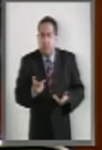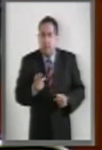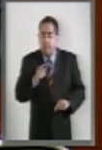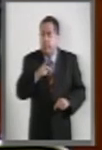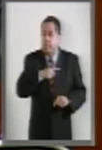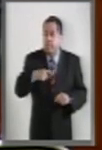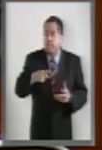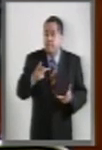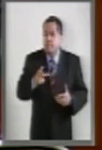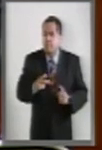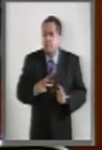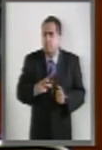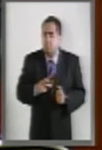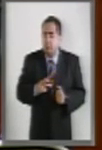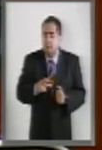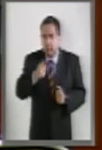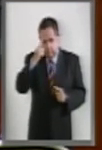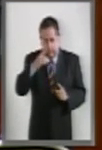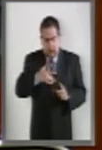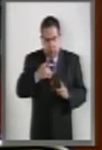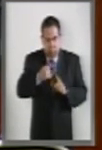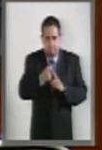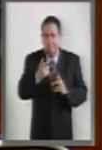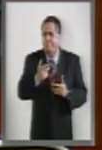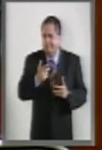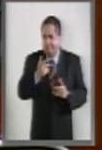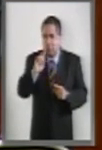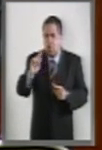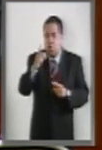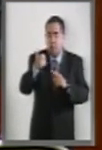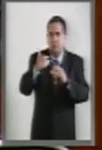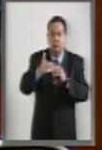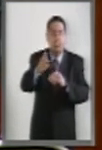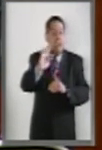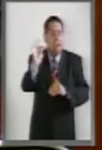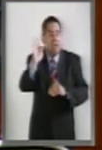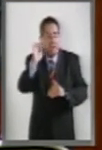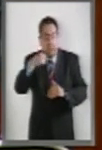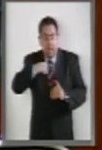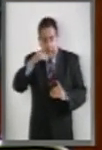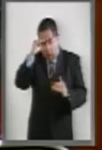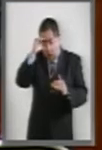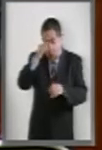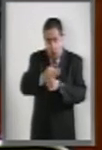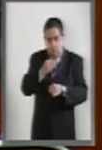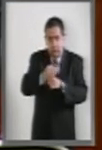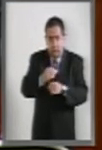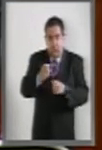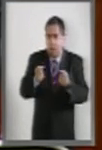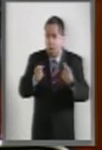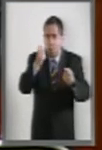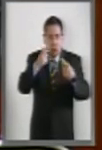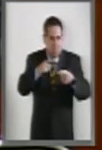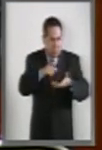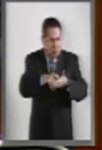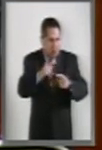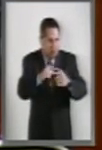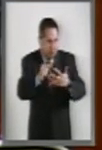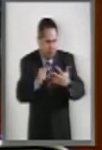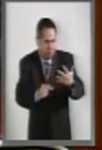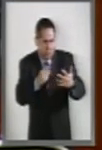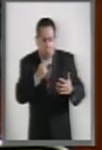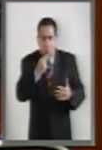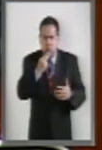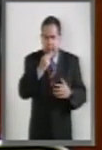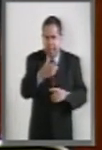tendrá impacto el incremento del dólar si ahora se considera que muchos de los insumos a utilizar